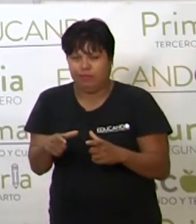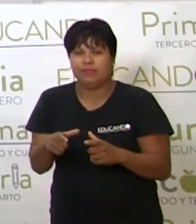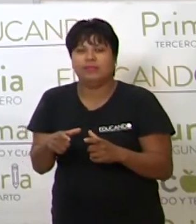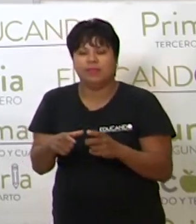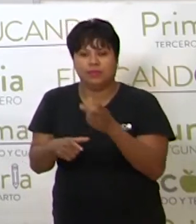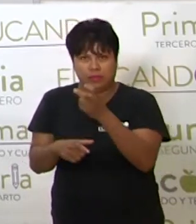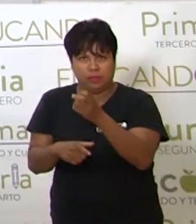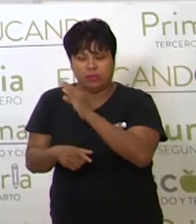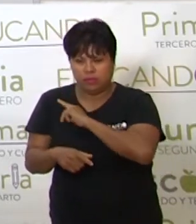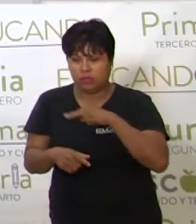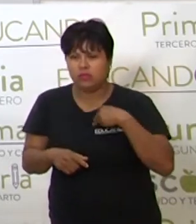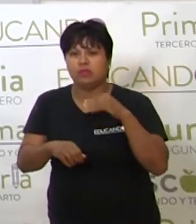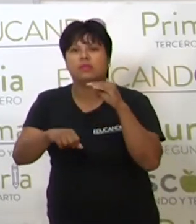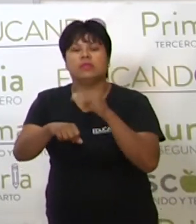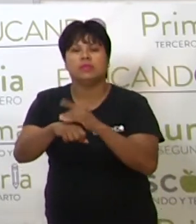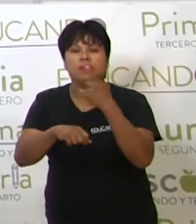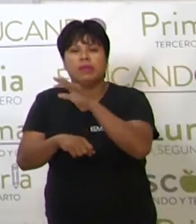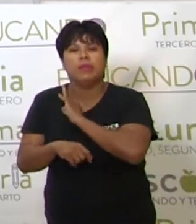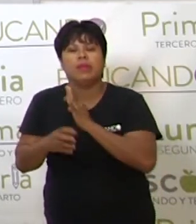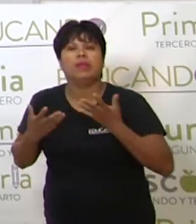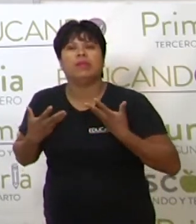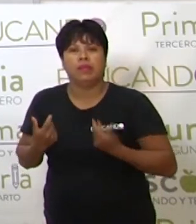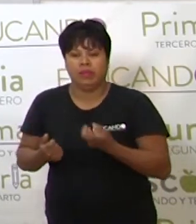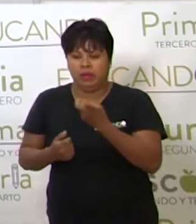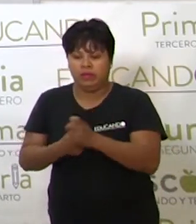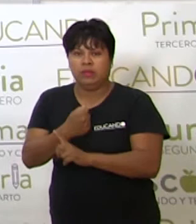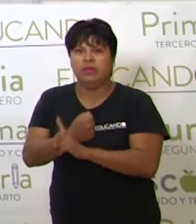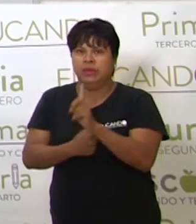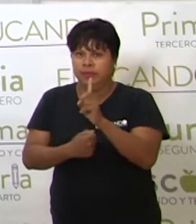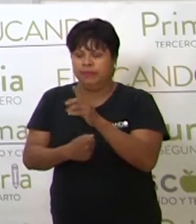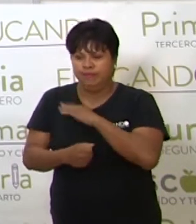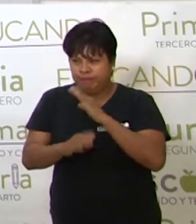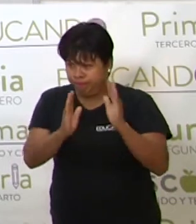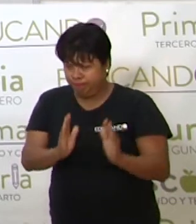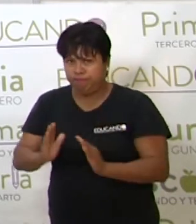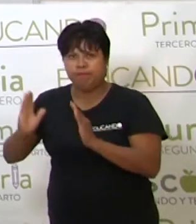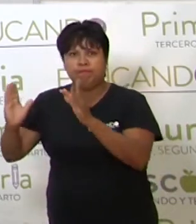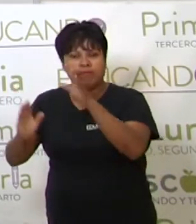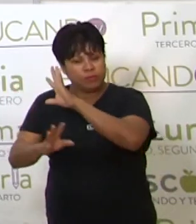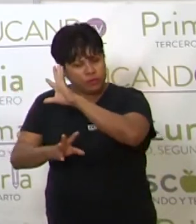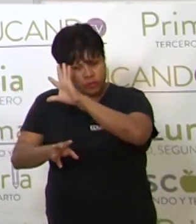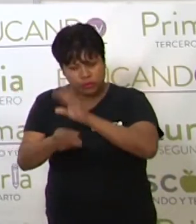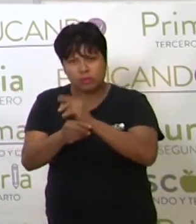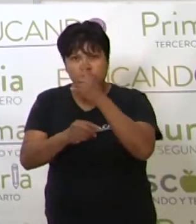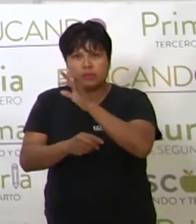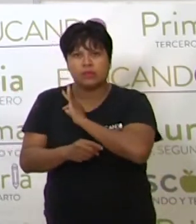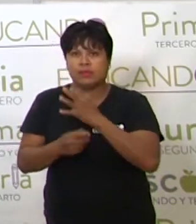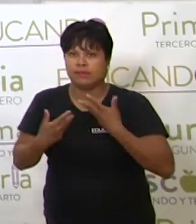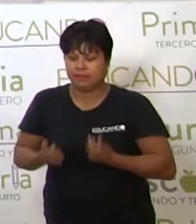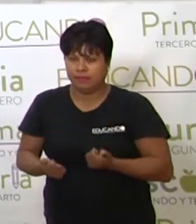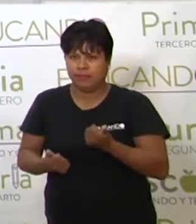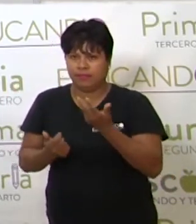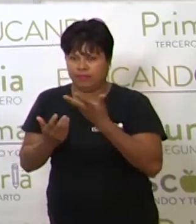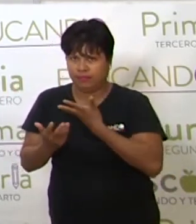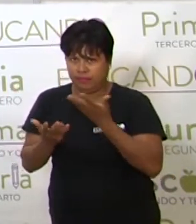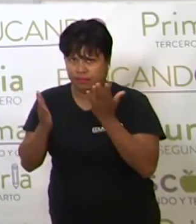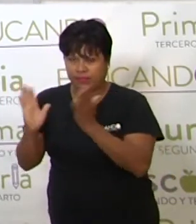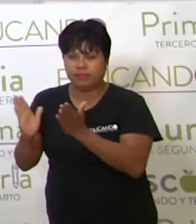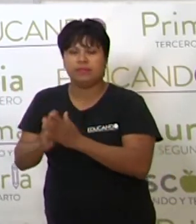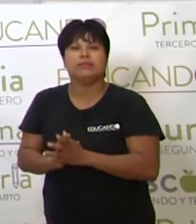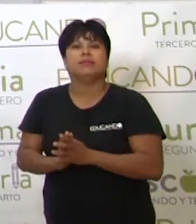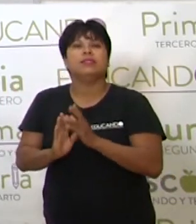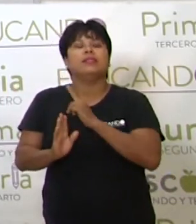ayudar a entender este problema lo voy a poner de este lado todos los datos para que los tengamos acá vamos a borrar esta parte de aquí ya